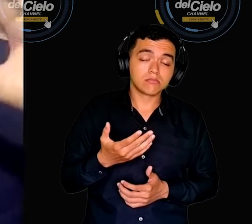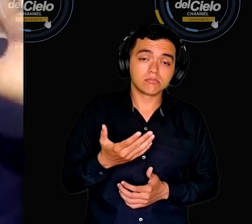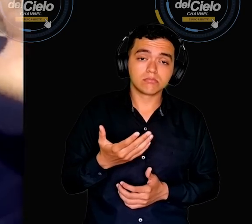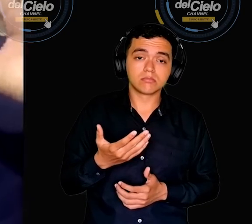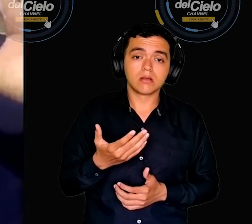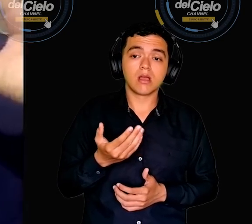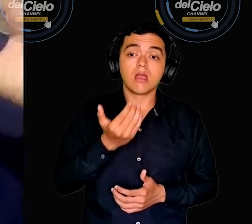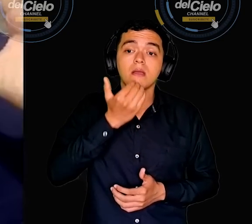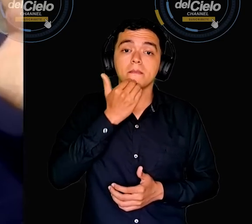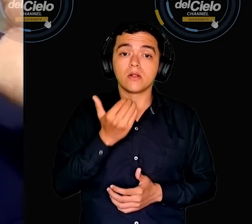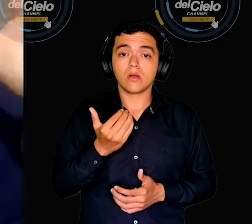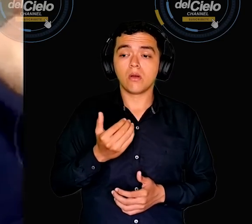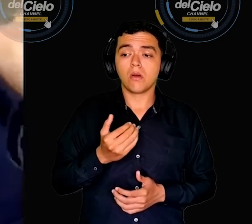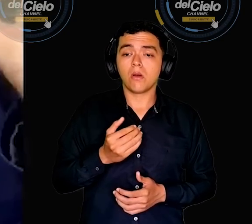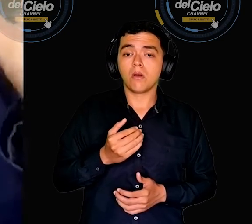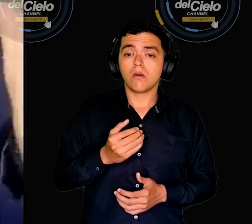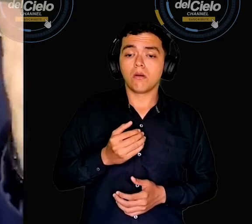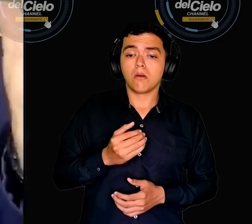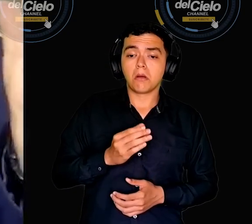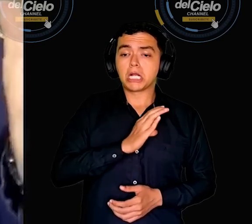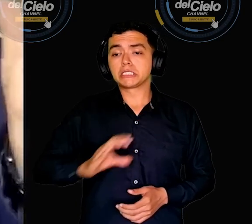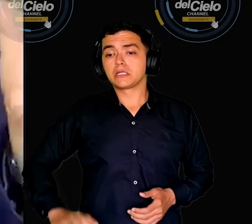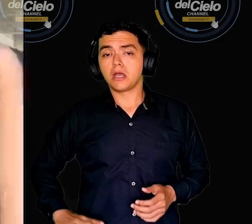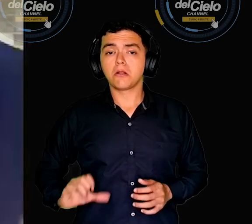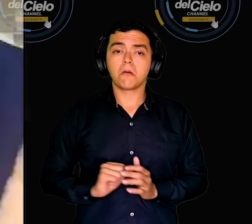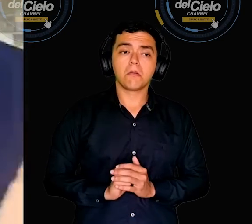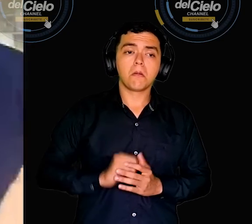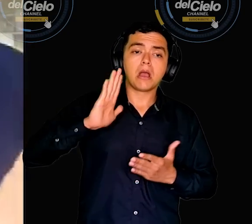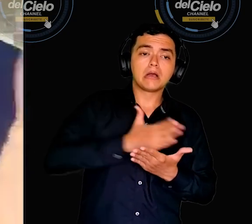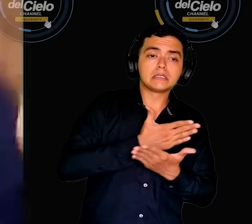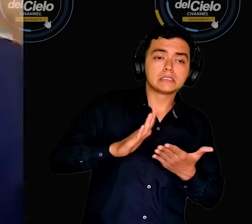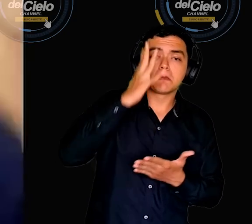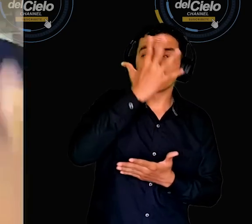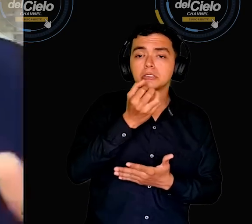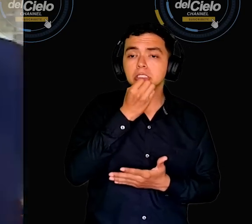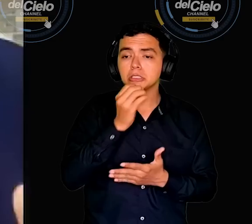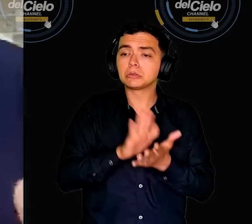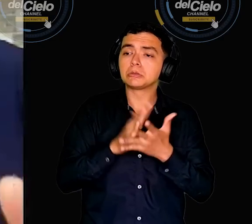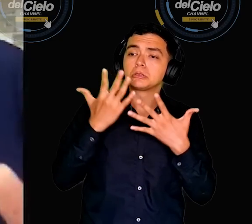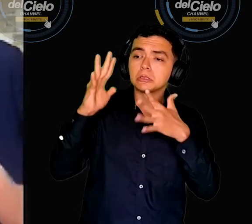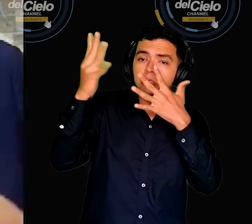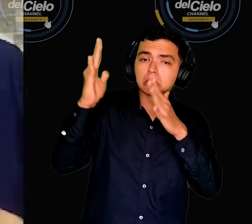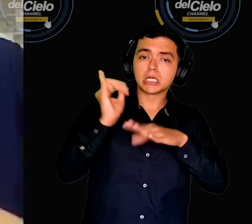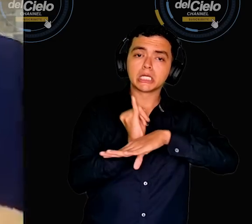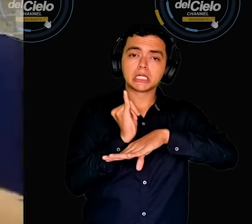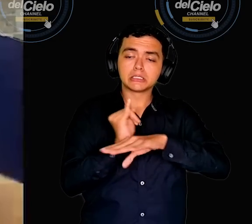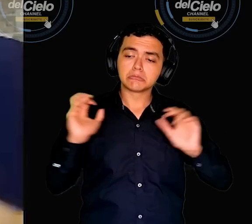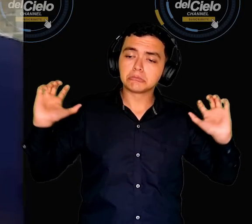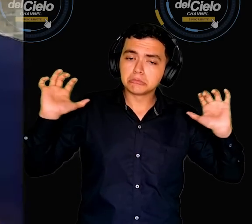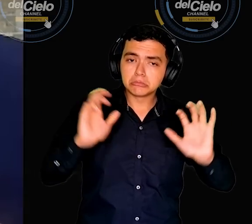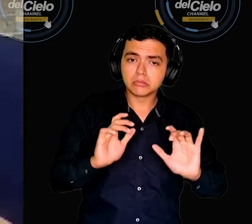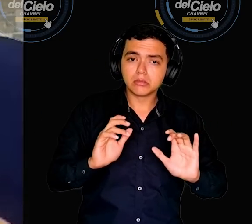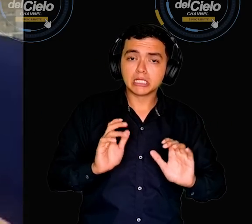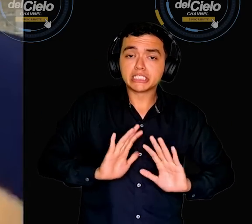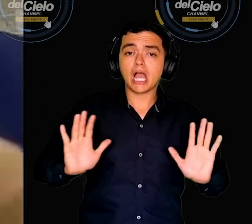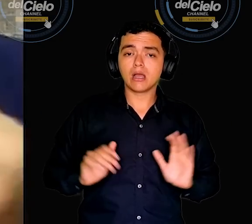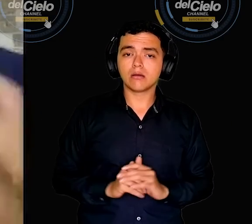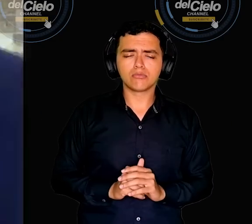y de amar, de sentir que eso vale la pena hacer así, ¿verdad? ser